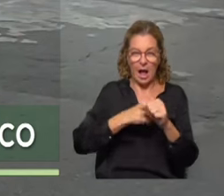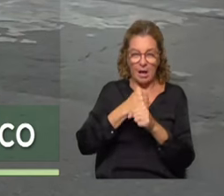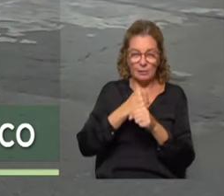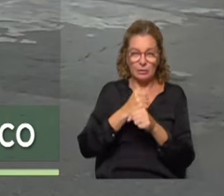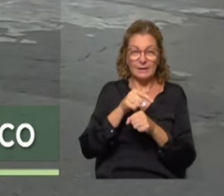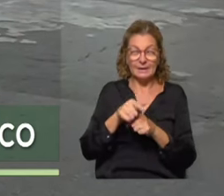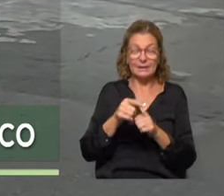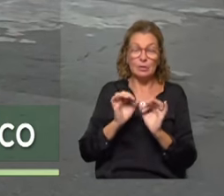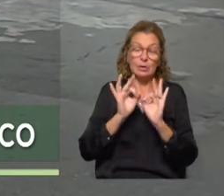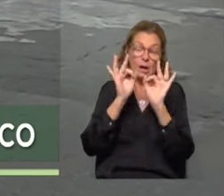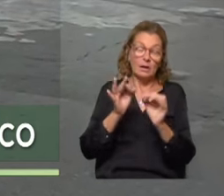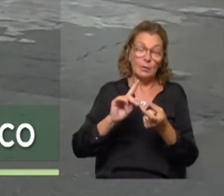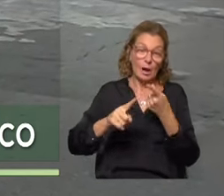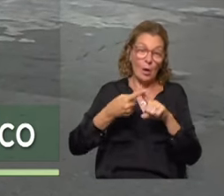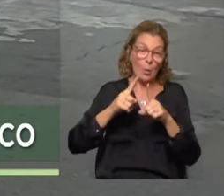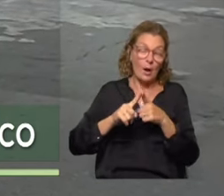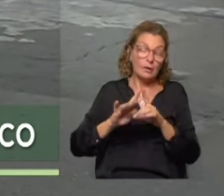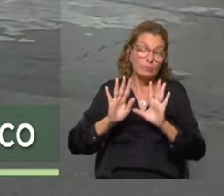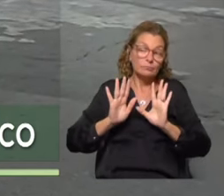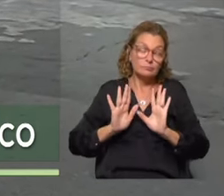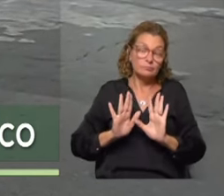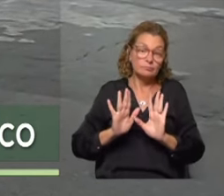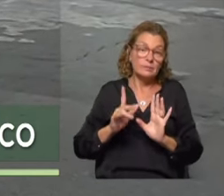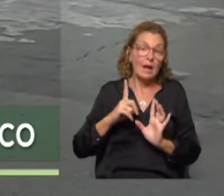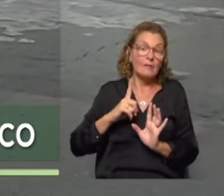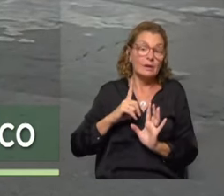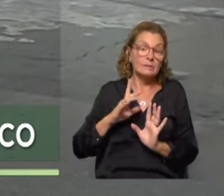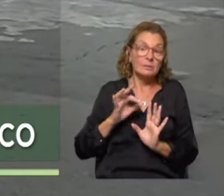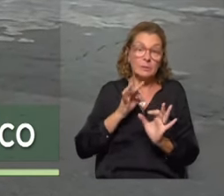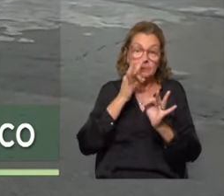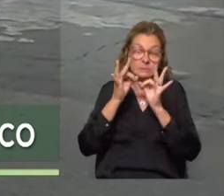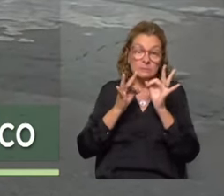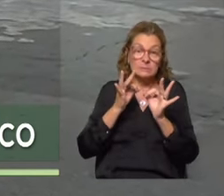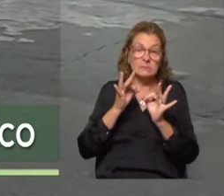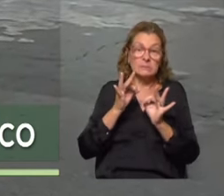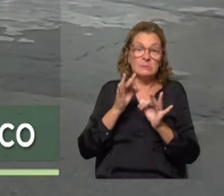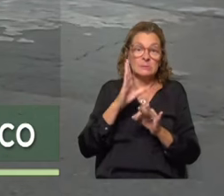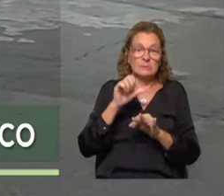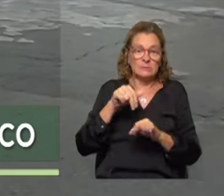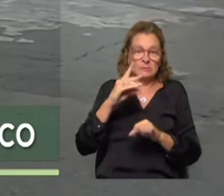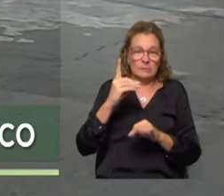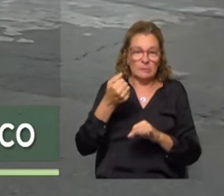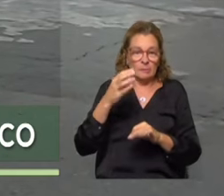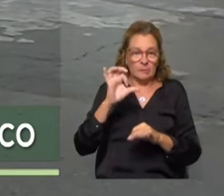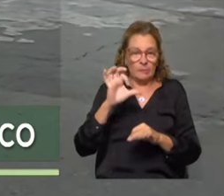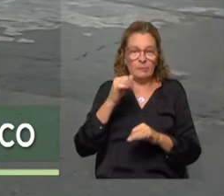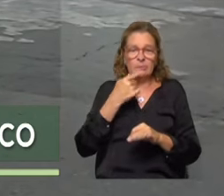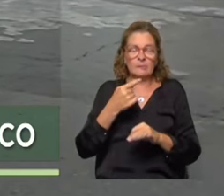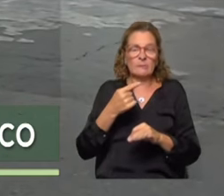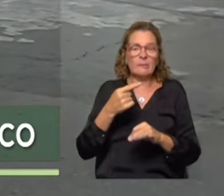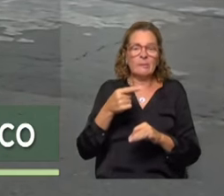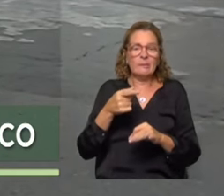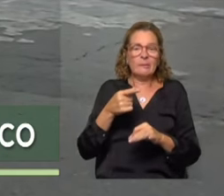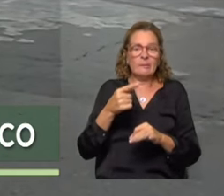se llegaría a un acuerdo abreviado, lo cual deja sin argumentos a Penades, en cuanto a